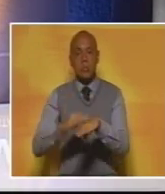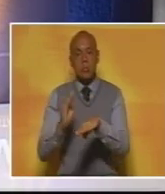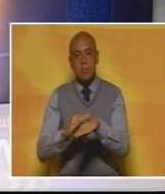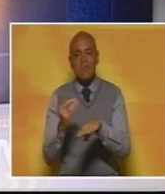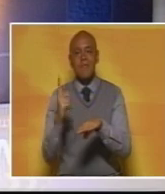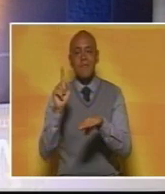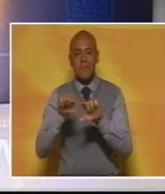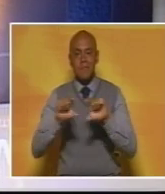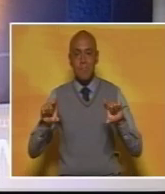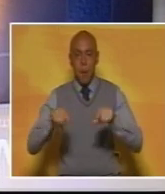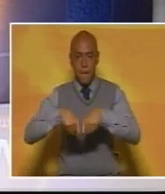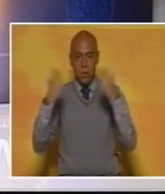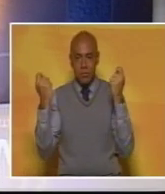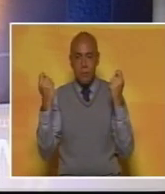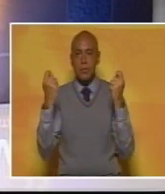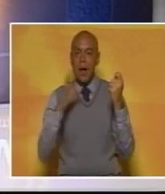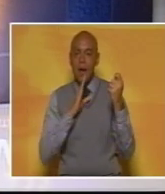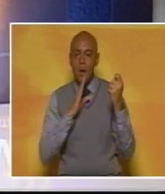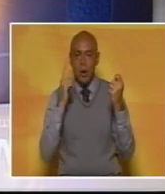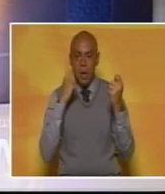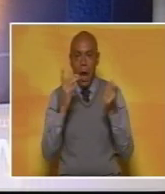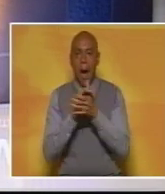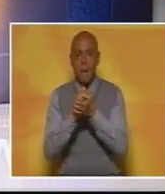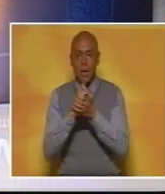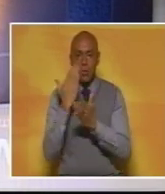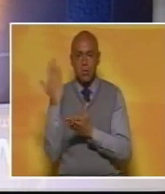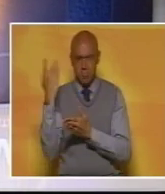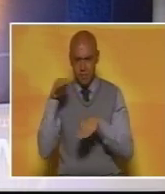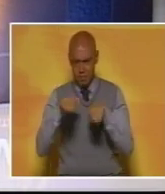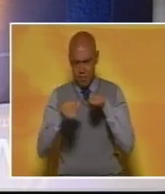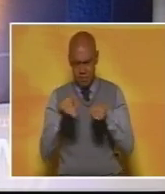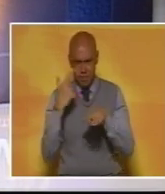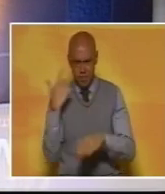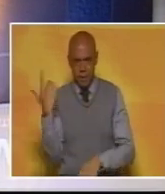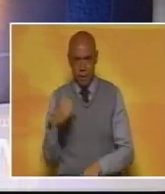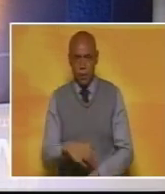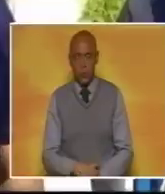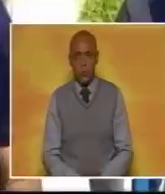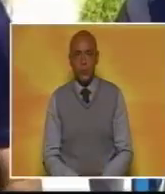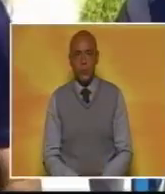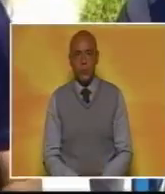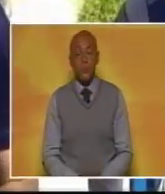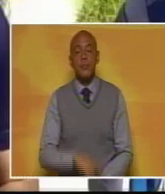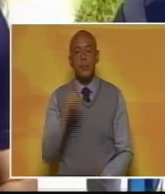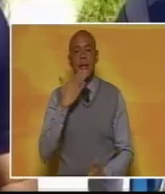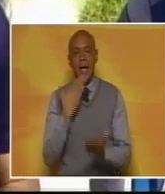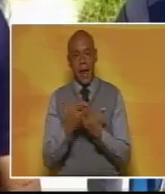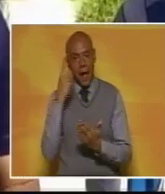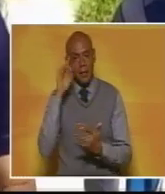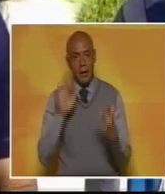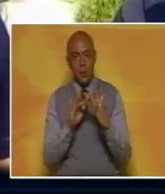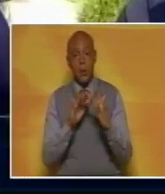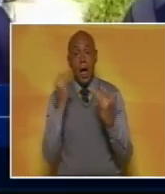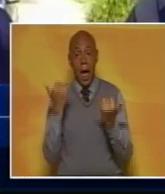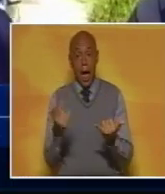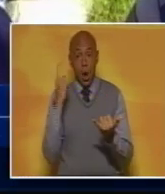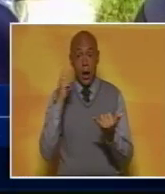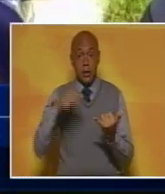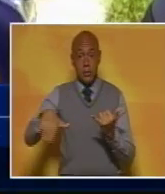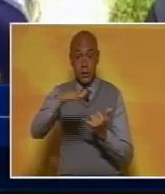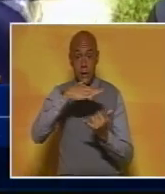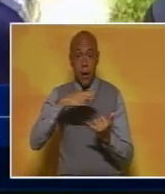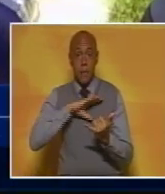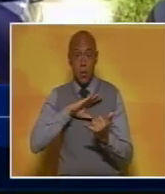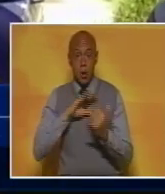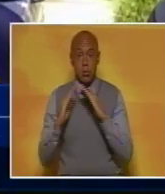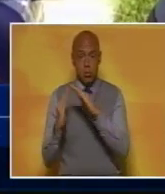rotura de un tubo matriz. Nuestro compañero Héctor González nos tiene el reporte. Gracias por el contacto. Nos encontramos en el sector La